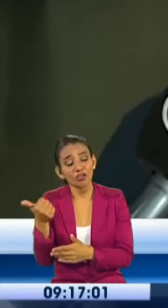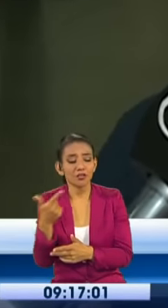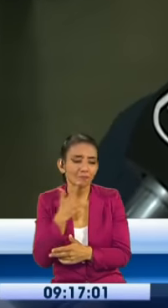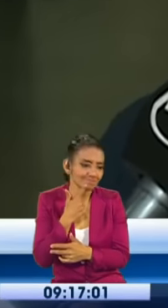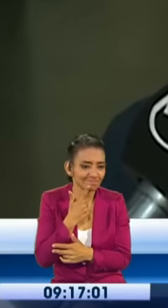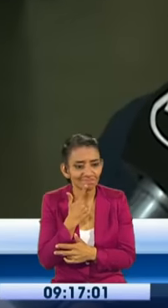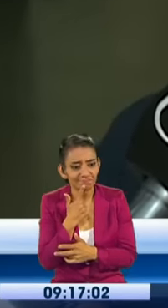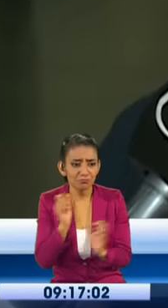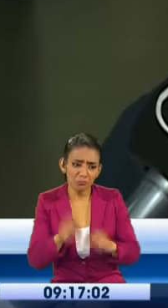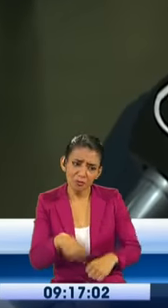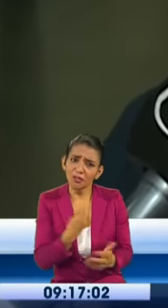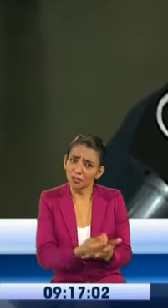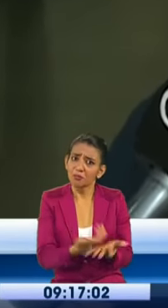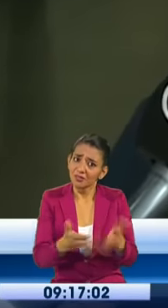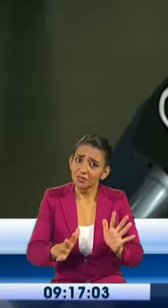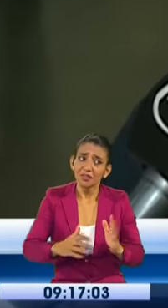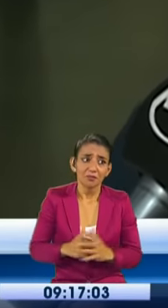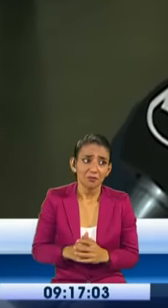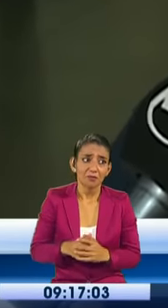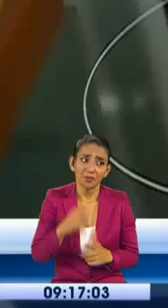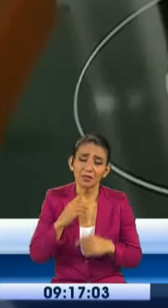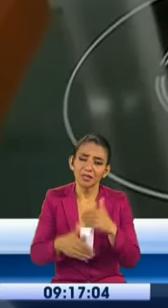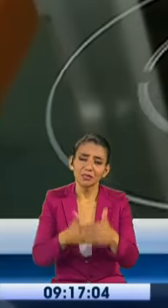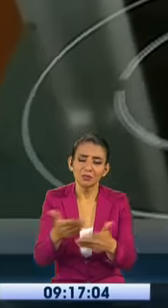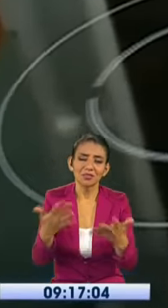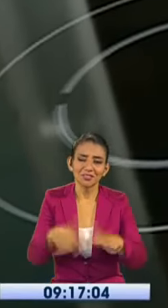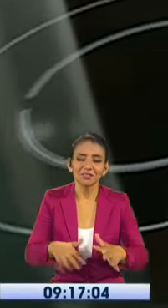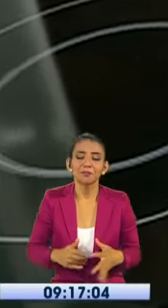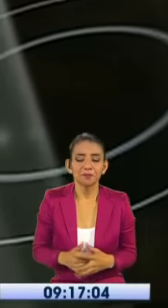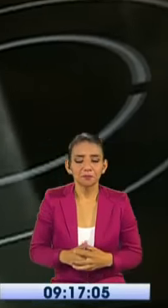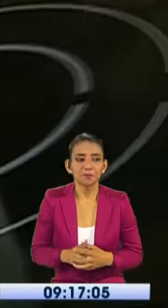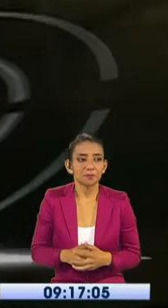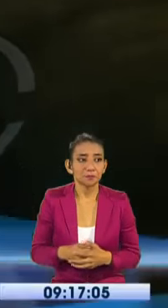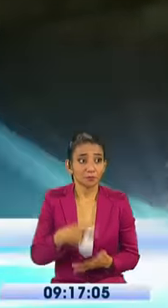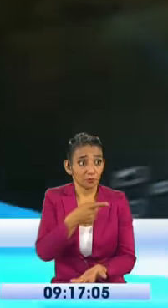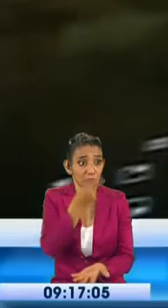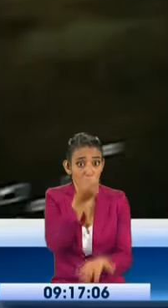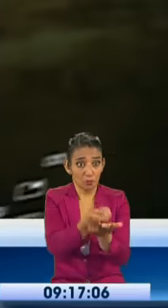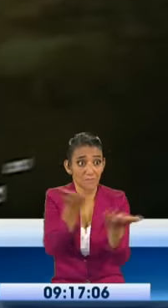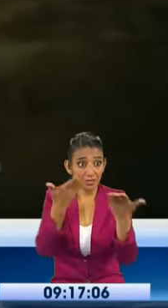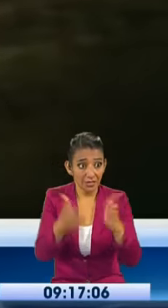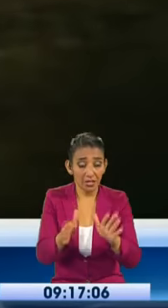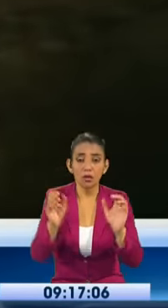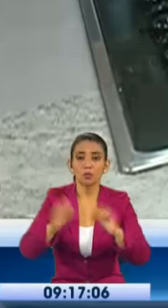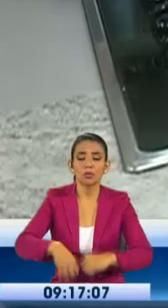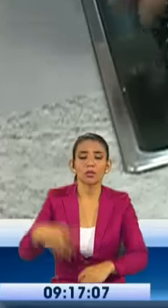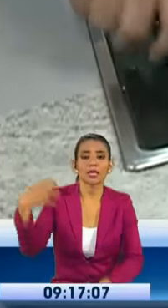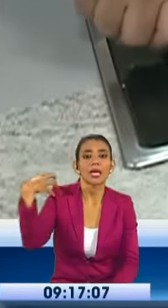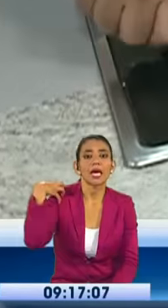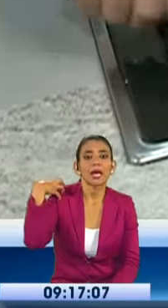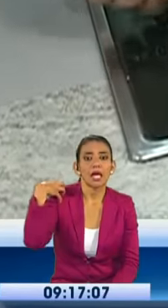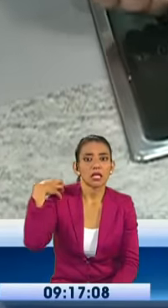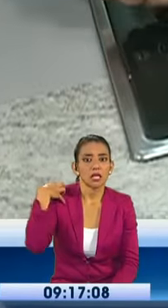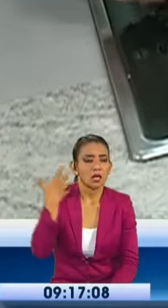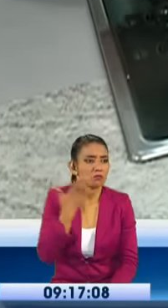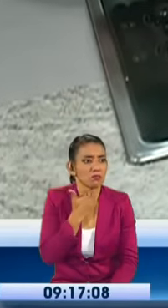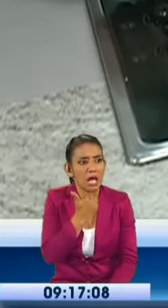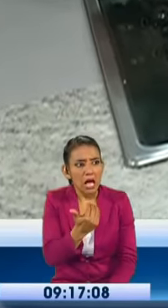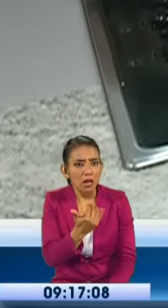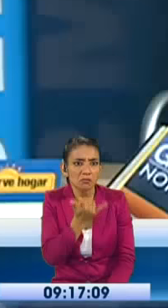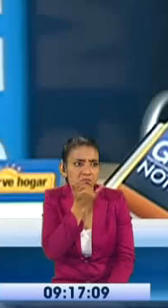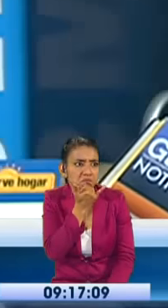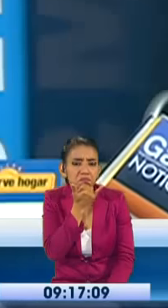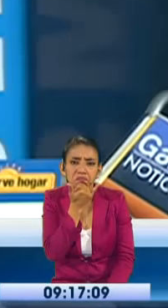no podemos sacar. Después sí. Una vez que se efectúe la compra, usted obtiene una garantía en caso de existir una